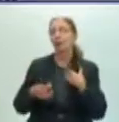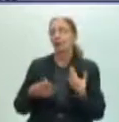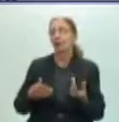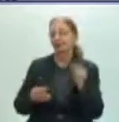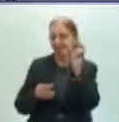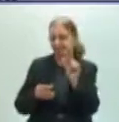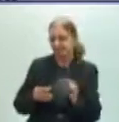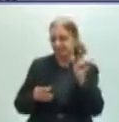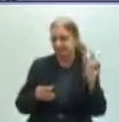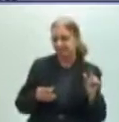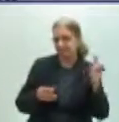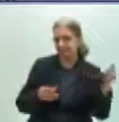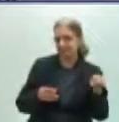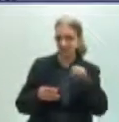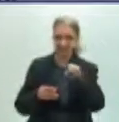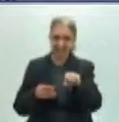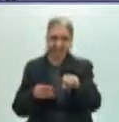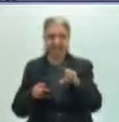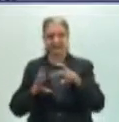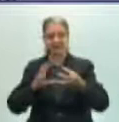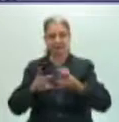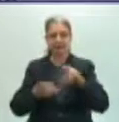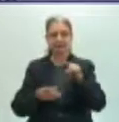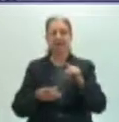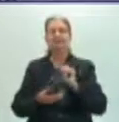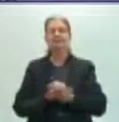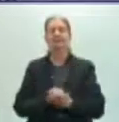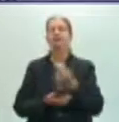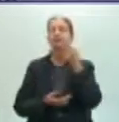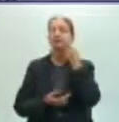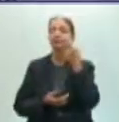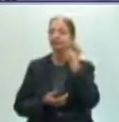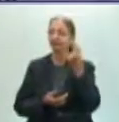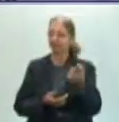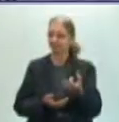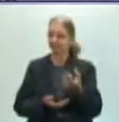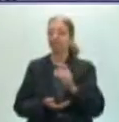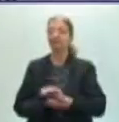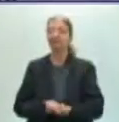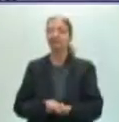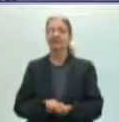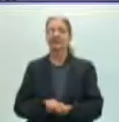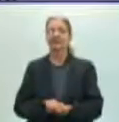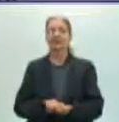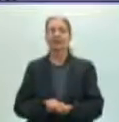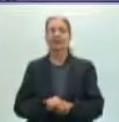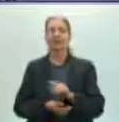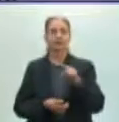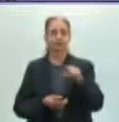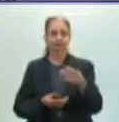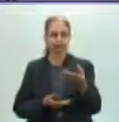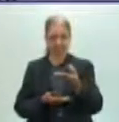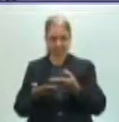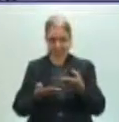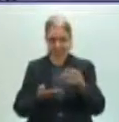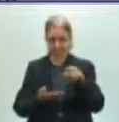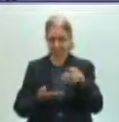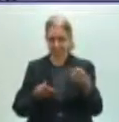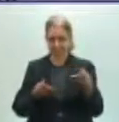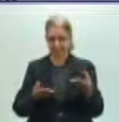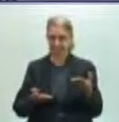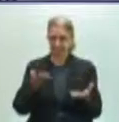debe haber quedado de esta forma. Verifiquen ustedes con el que ustedes realizaron.